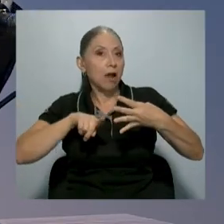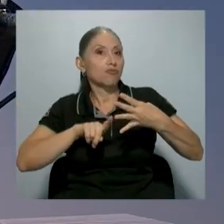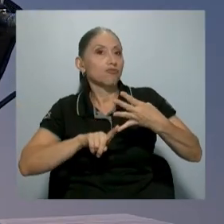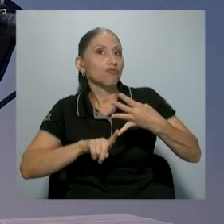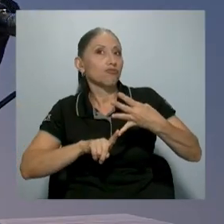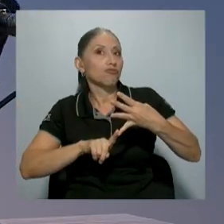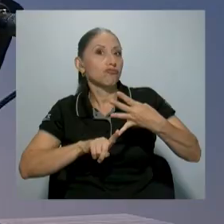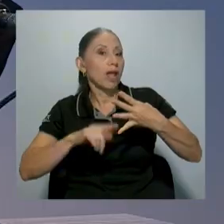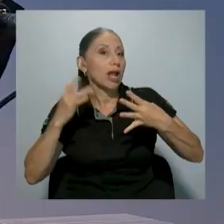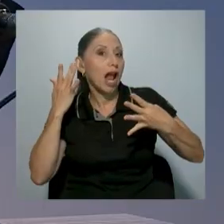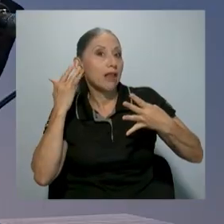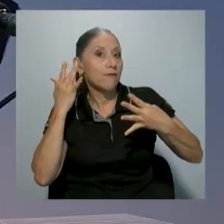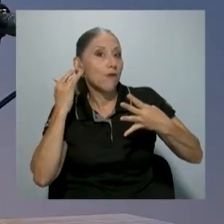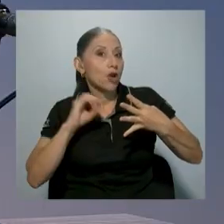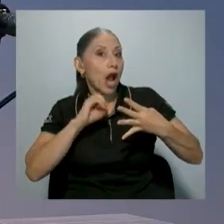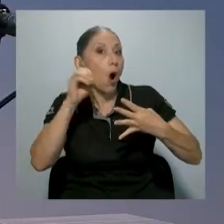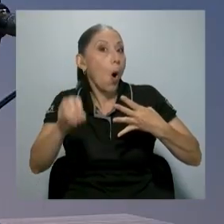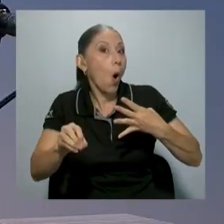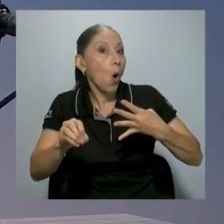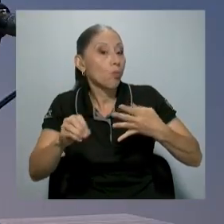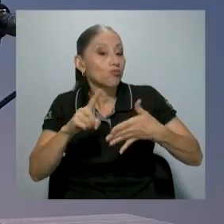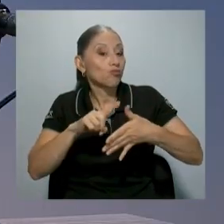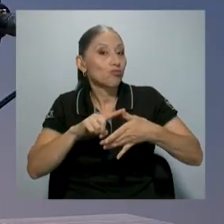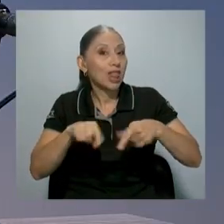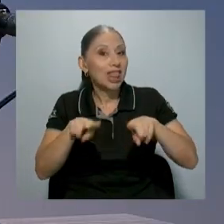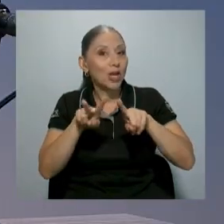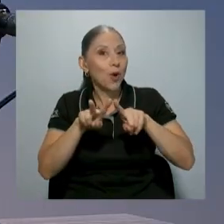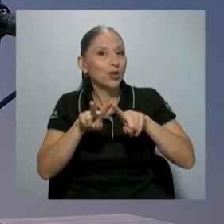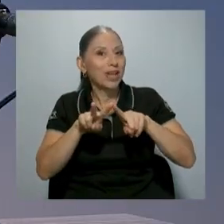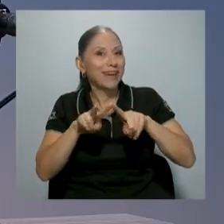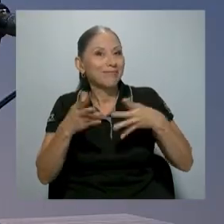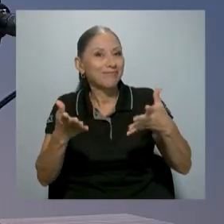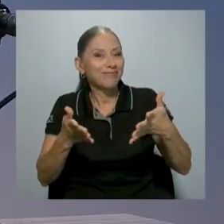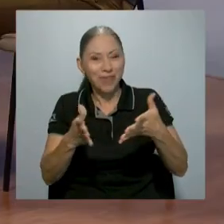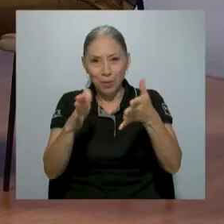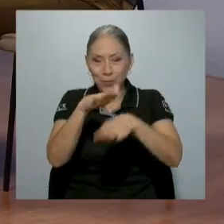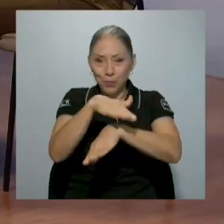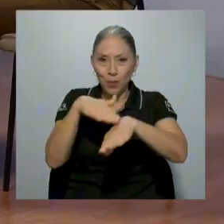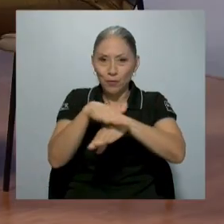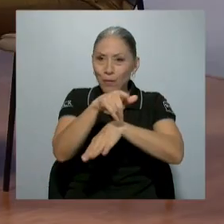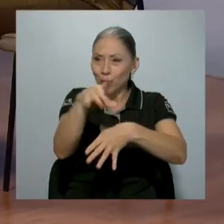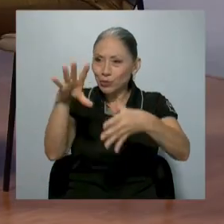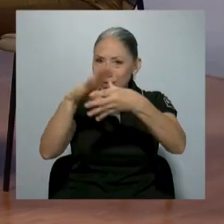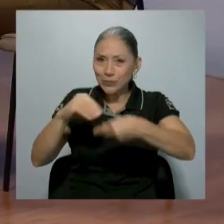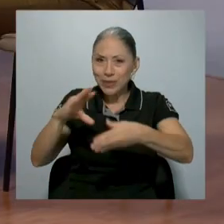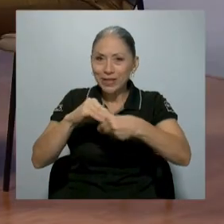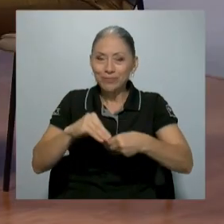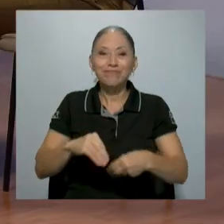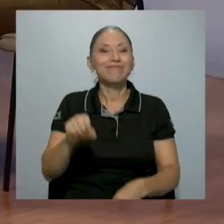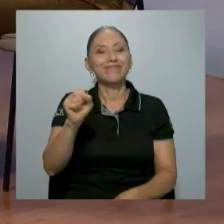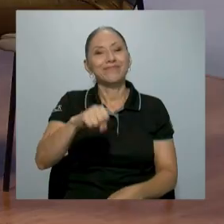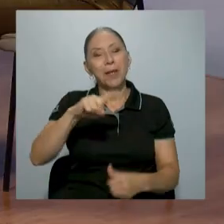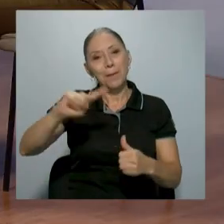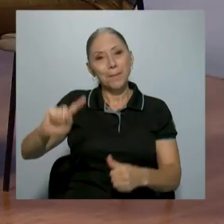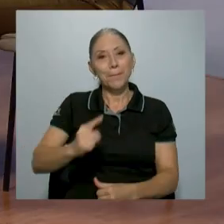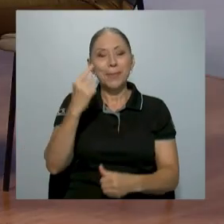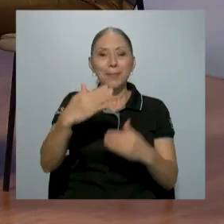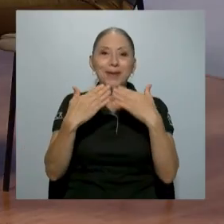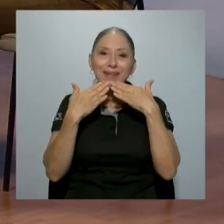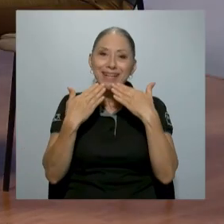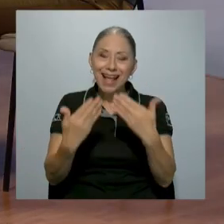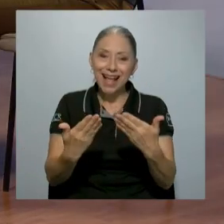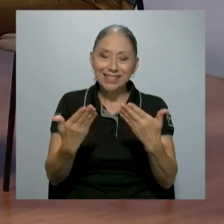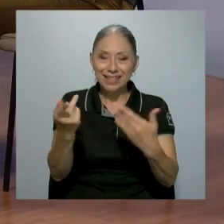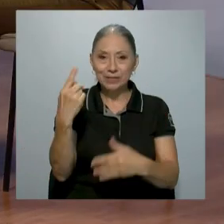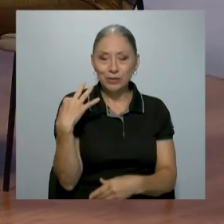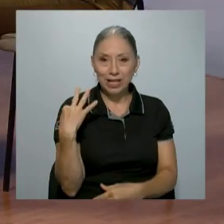en California o en Nicoya. Por favor, cuéntenos ustedes del informe. Sí, bueno, muchísimas gracias primero que todo, Emiliana, Rafael, por la